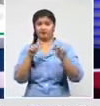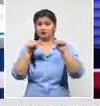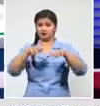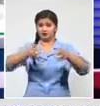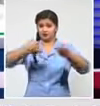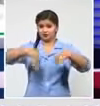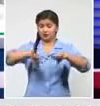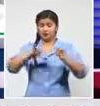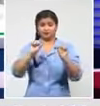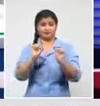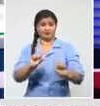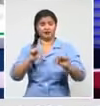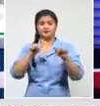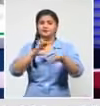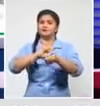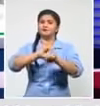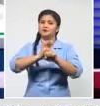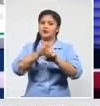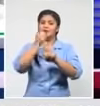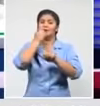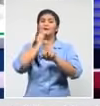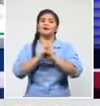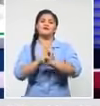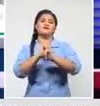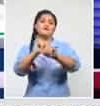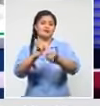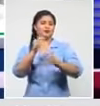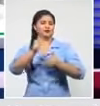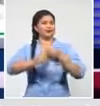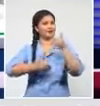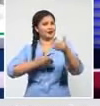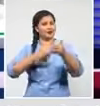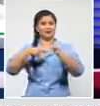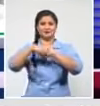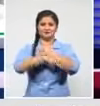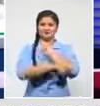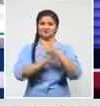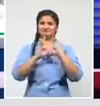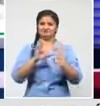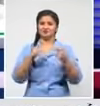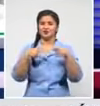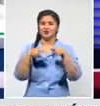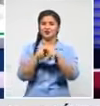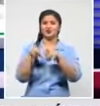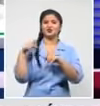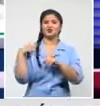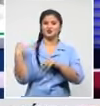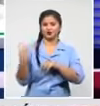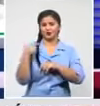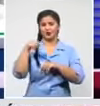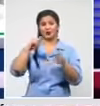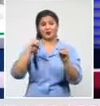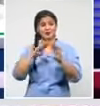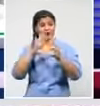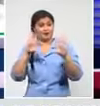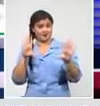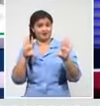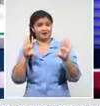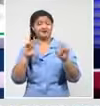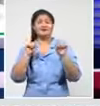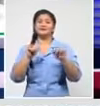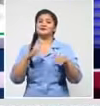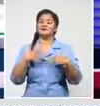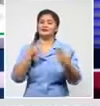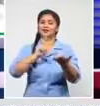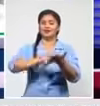pero de estos temas estaremos conversando en solo minutos. Me acompañará en esta primera media hora de informaciones la intérprete de lengua